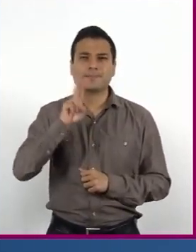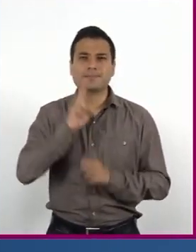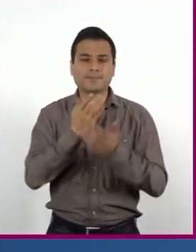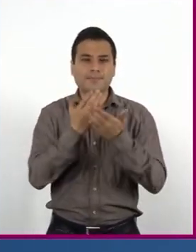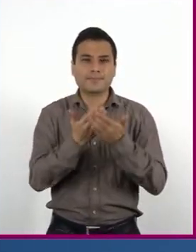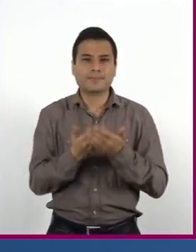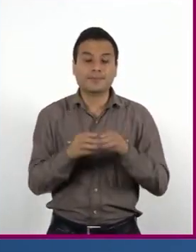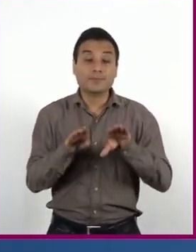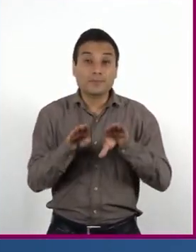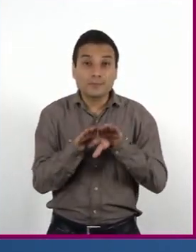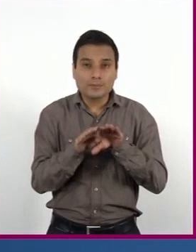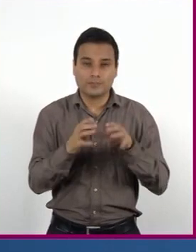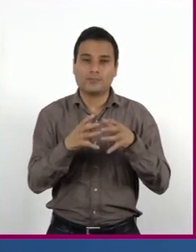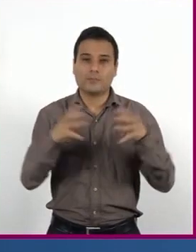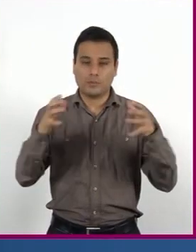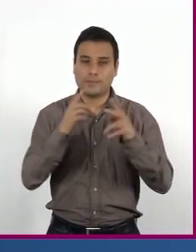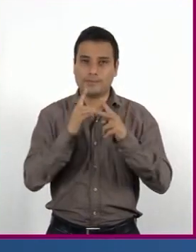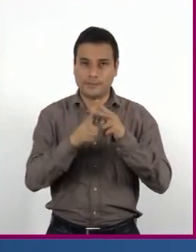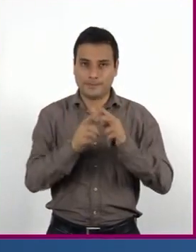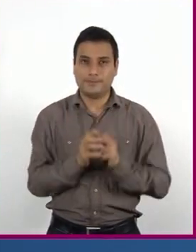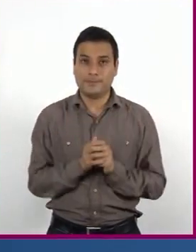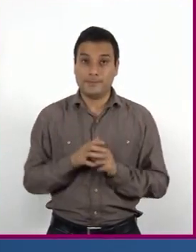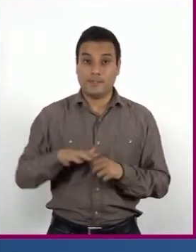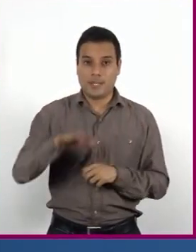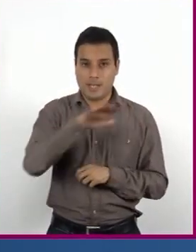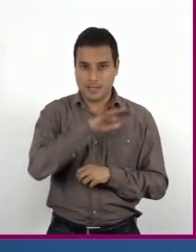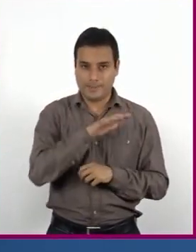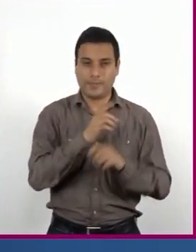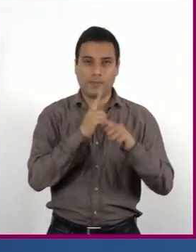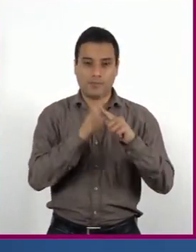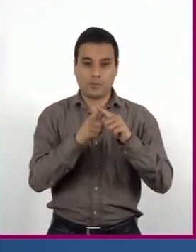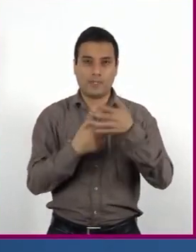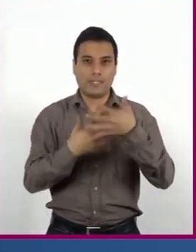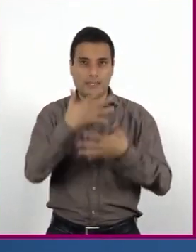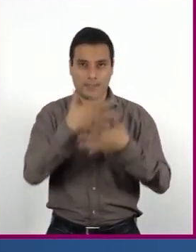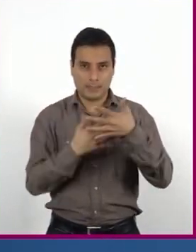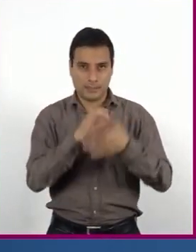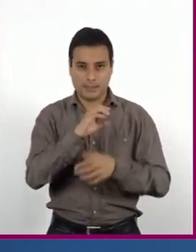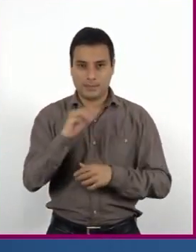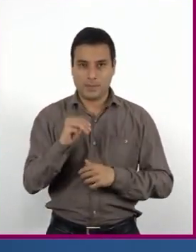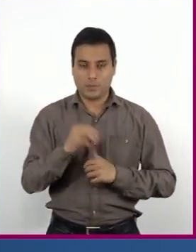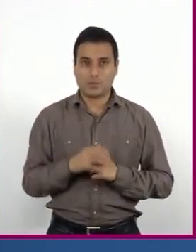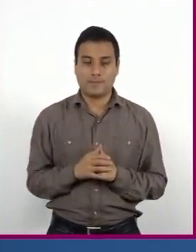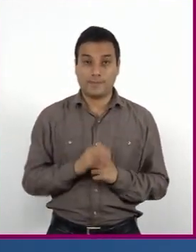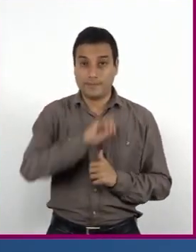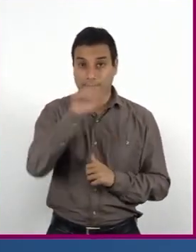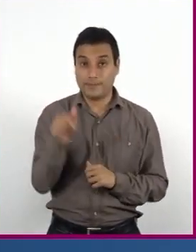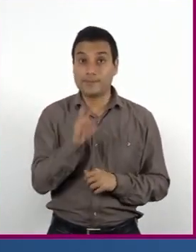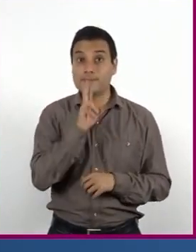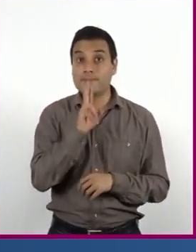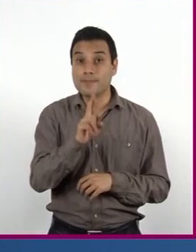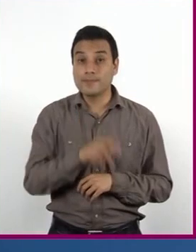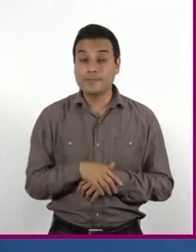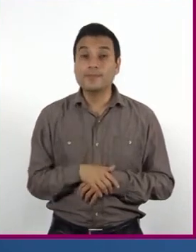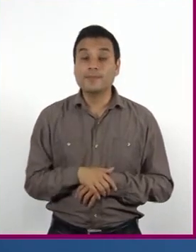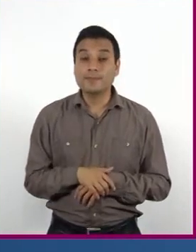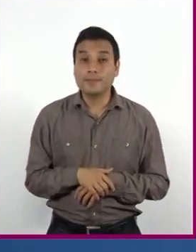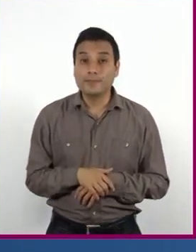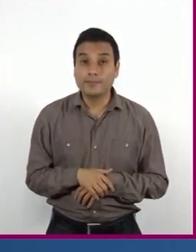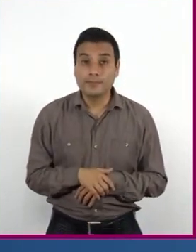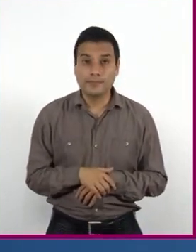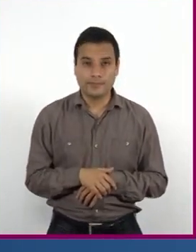volumen. Multiplicamos el área de la base por 15 centímetros de altura y obtendremos, en todos los